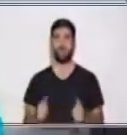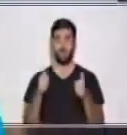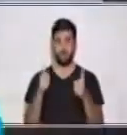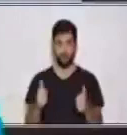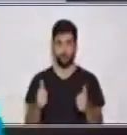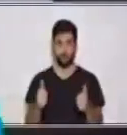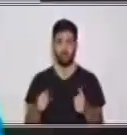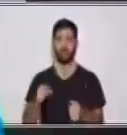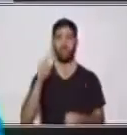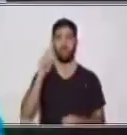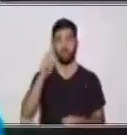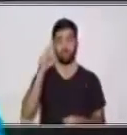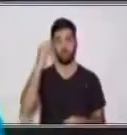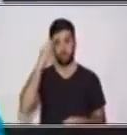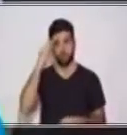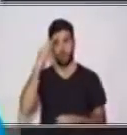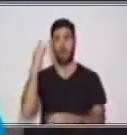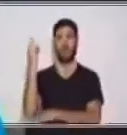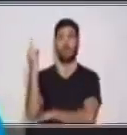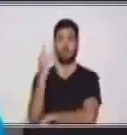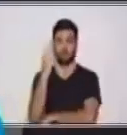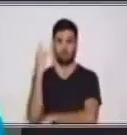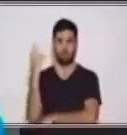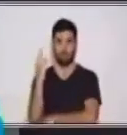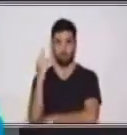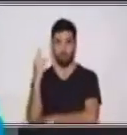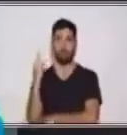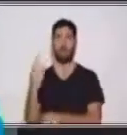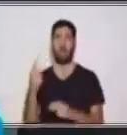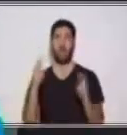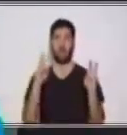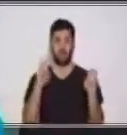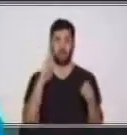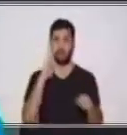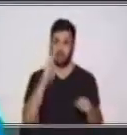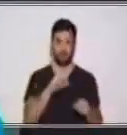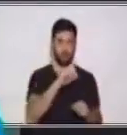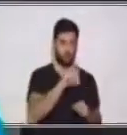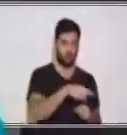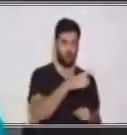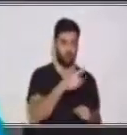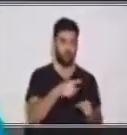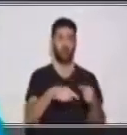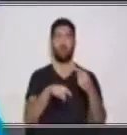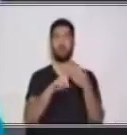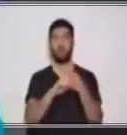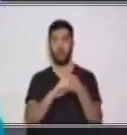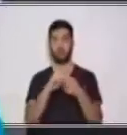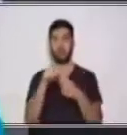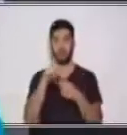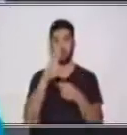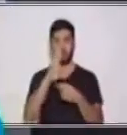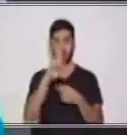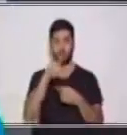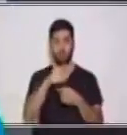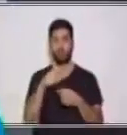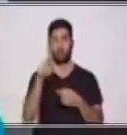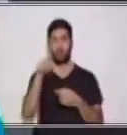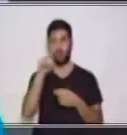Considera siempre la importancia de decir alfa más beta más gamma